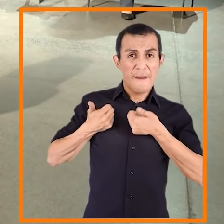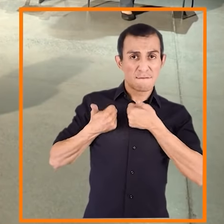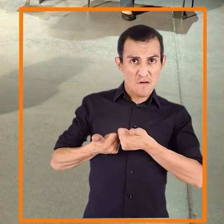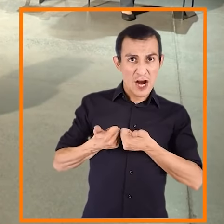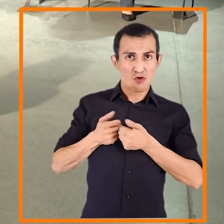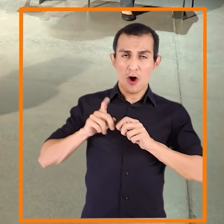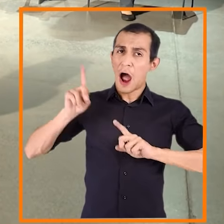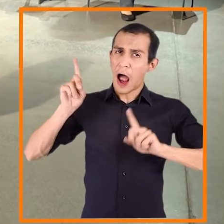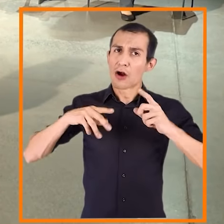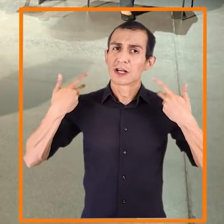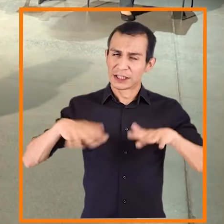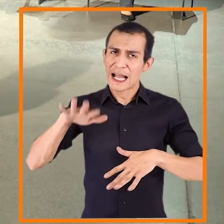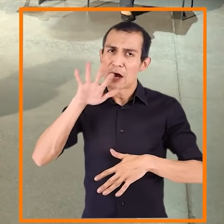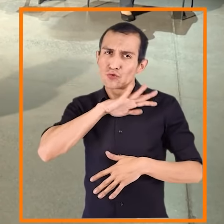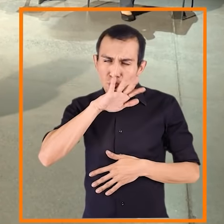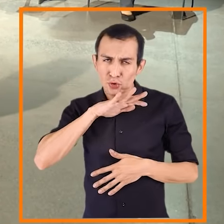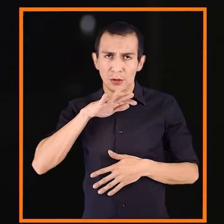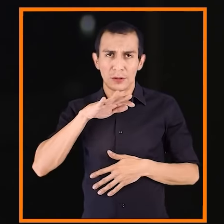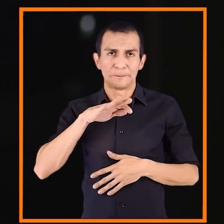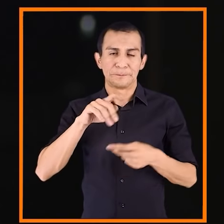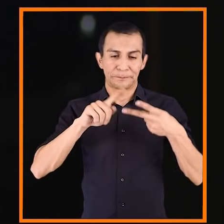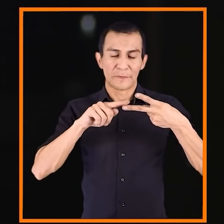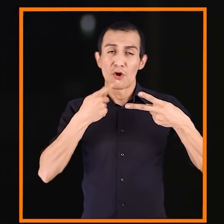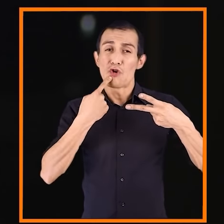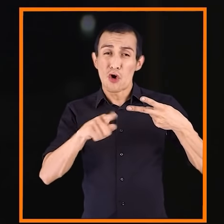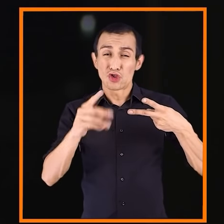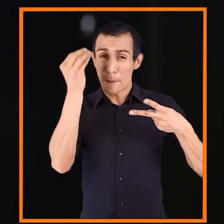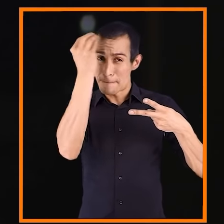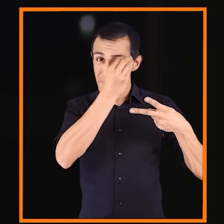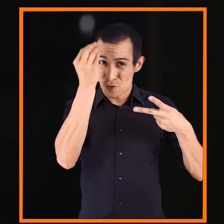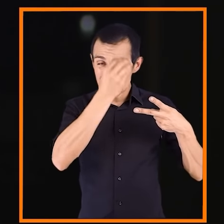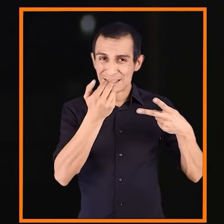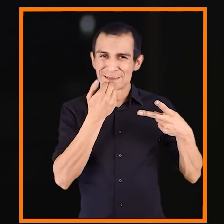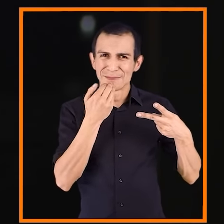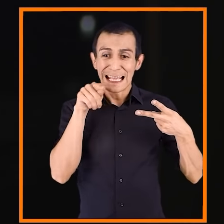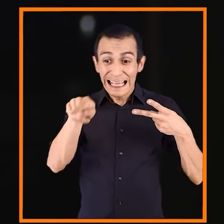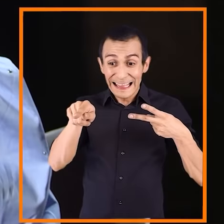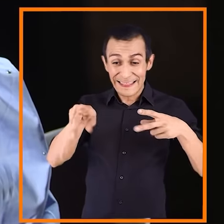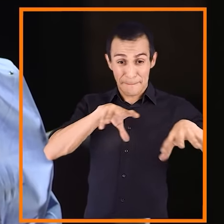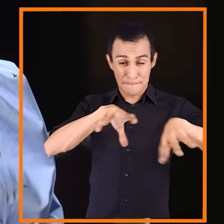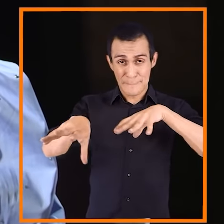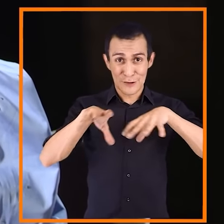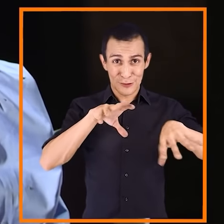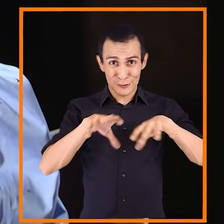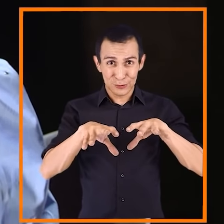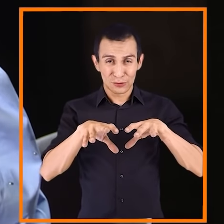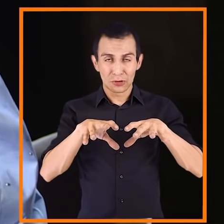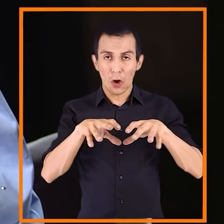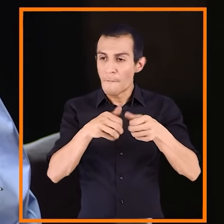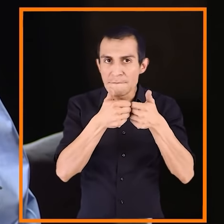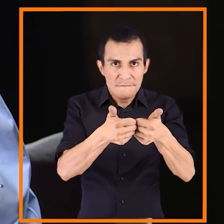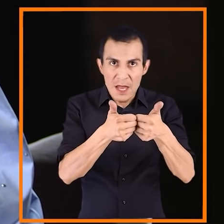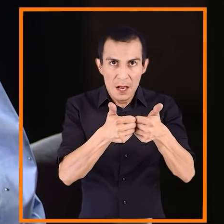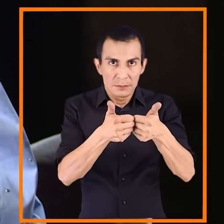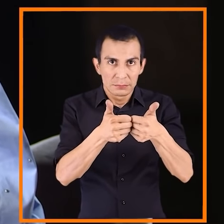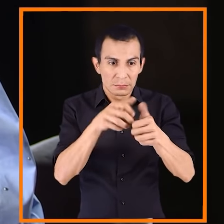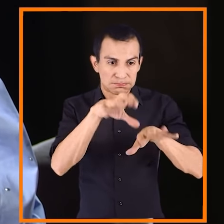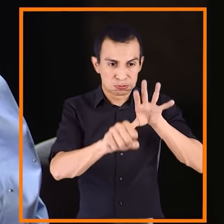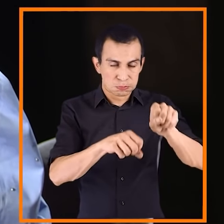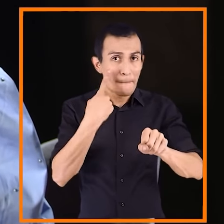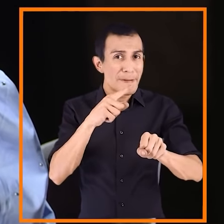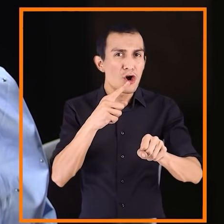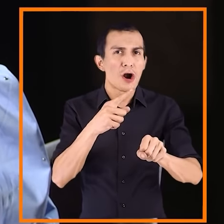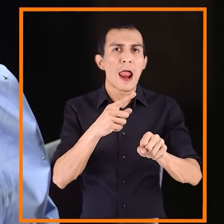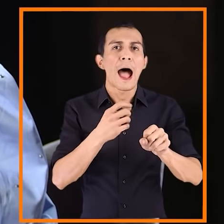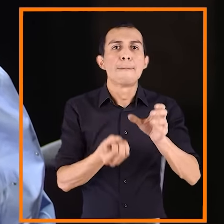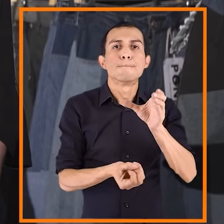buenas condiciones, algo que uno ya usó. Y también lo otro que nos preocupa es que este producto enganchó bien, ¿cierto?